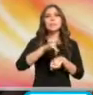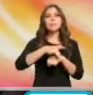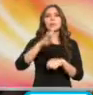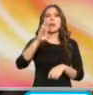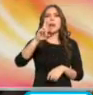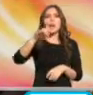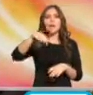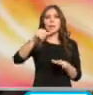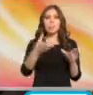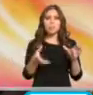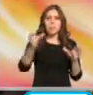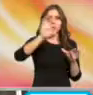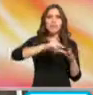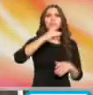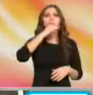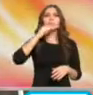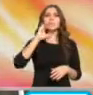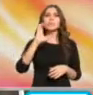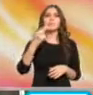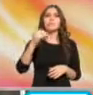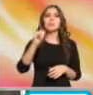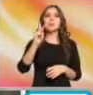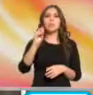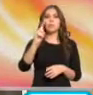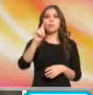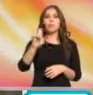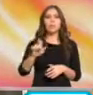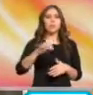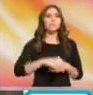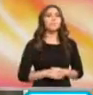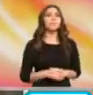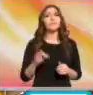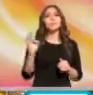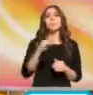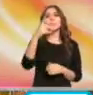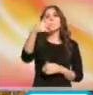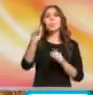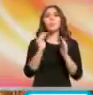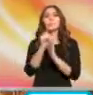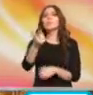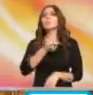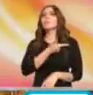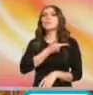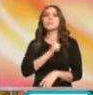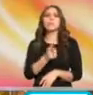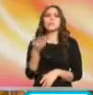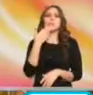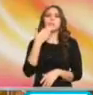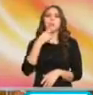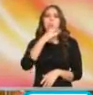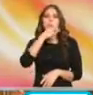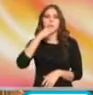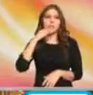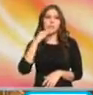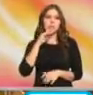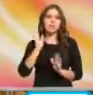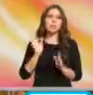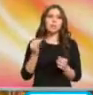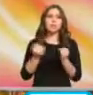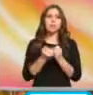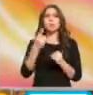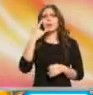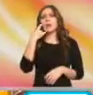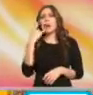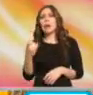queso crema, el chipotle. Allí en casita, si de repente no les gusta el chile, bueno, digo, también es raro que el